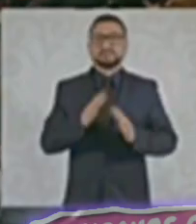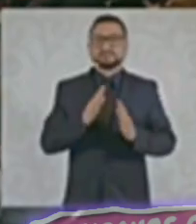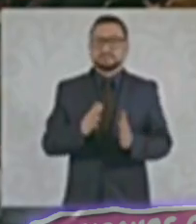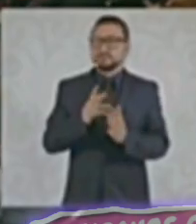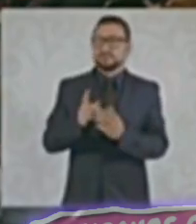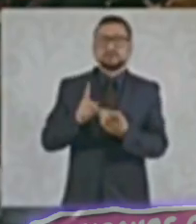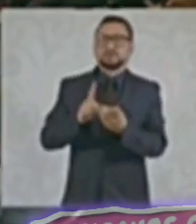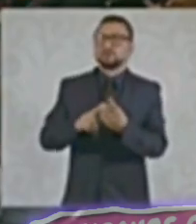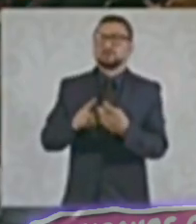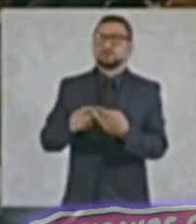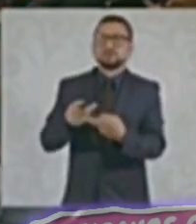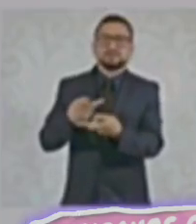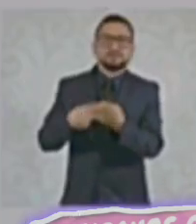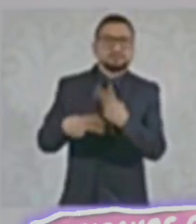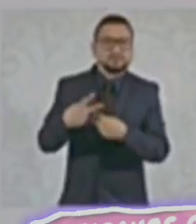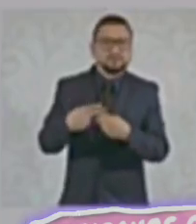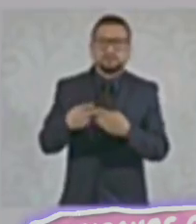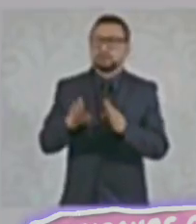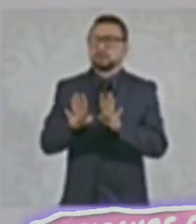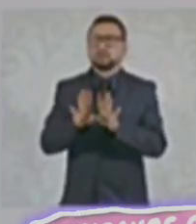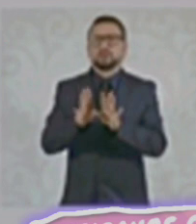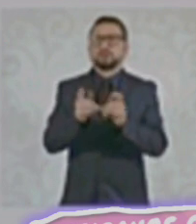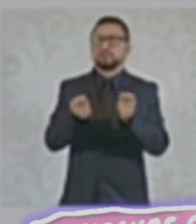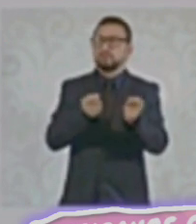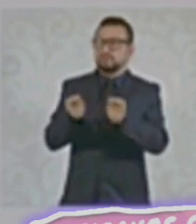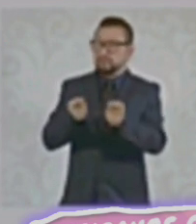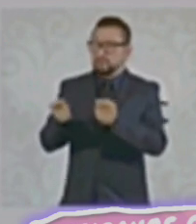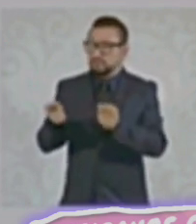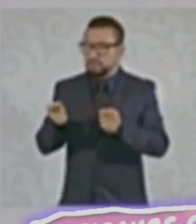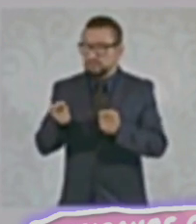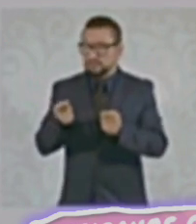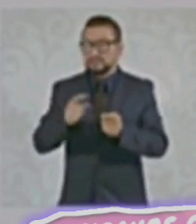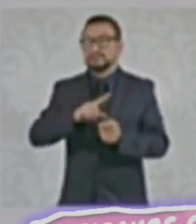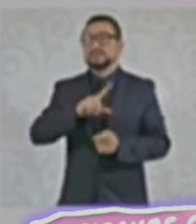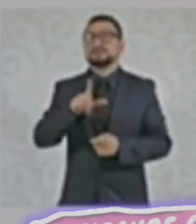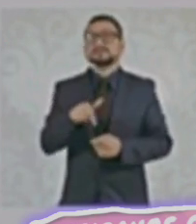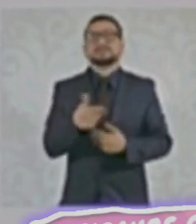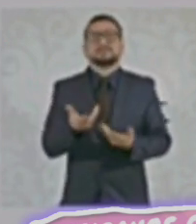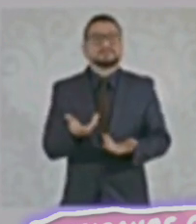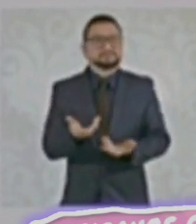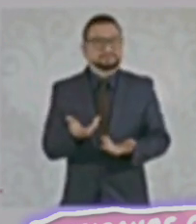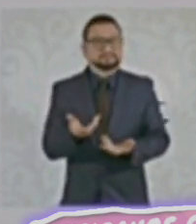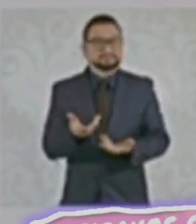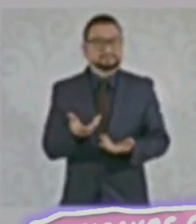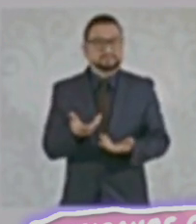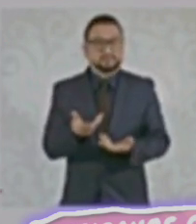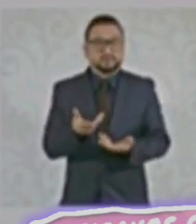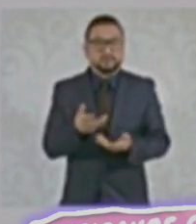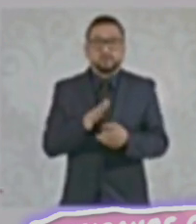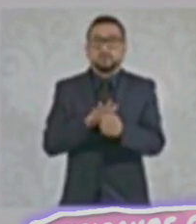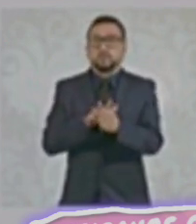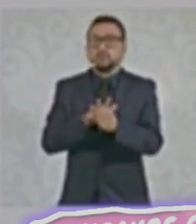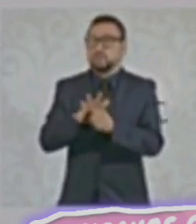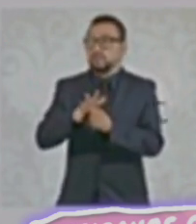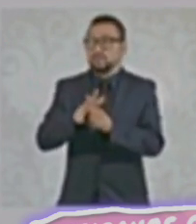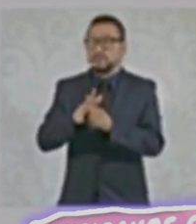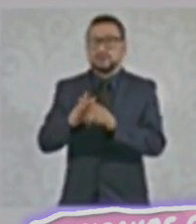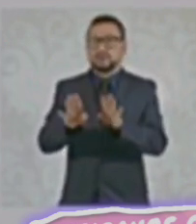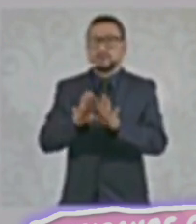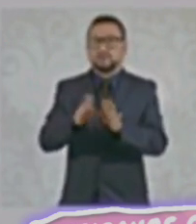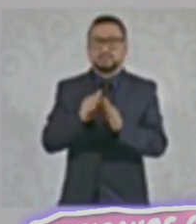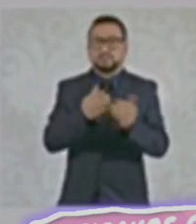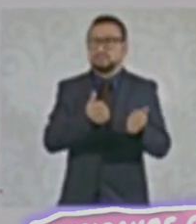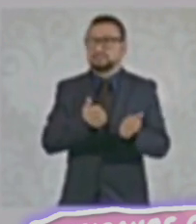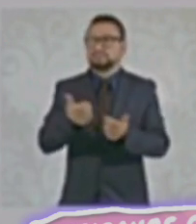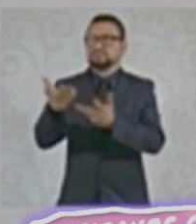dónde viene, cómo se controla en el origen, y después cuál es la cadena